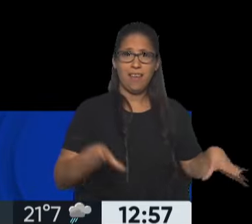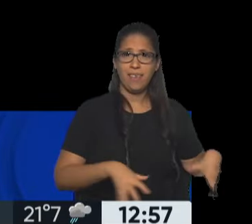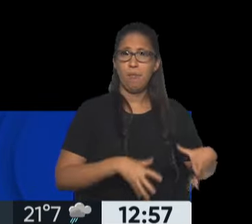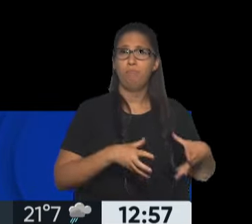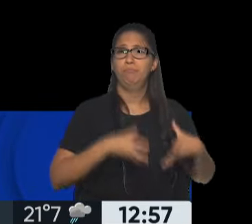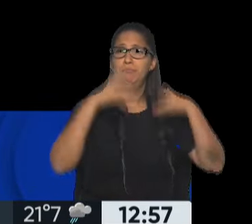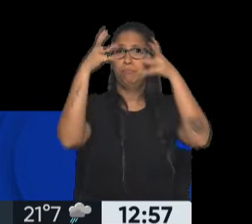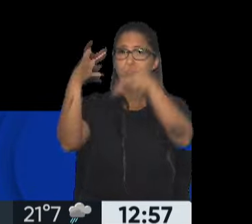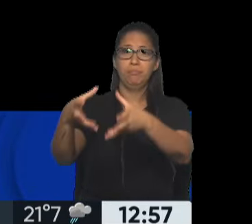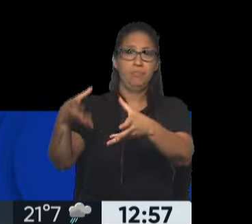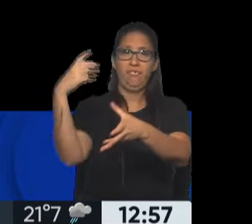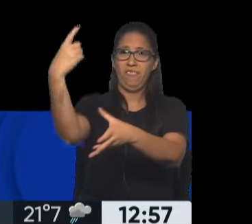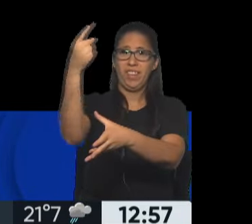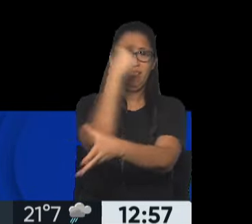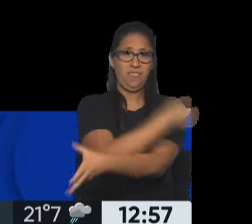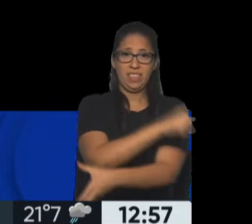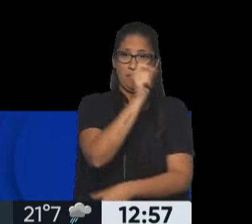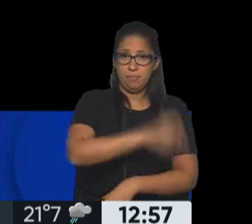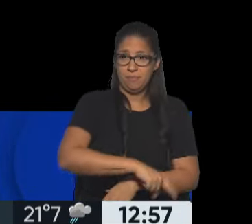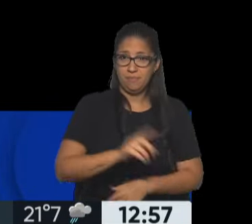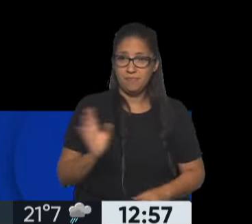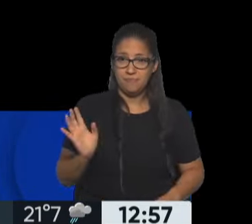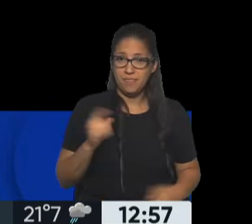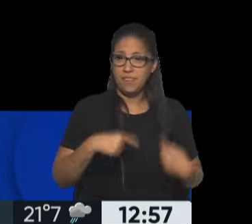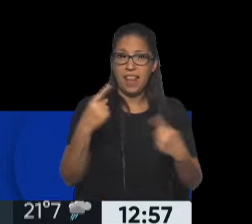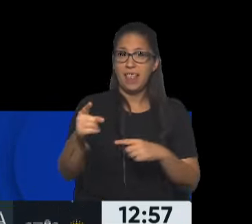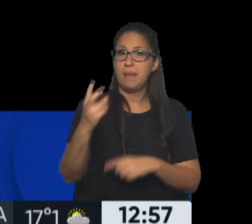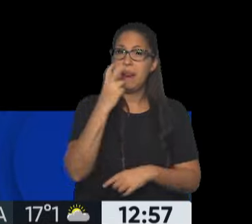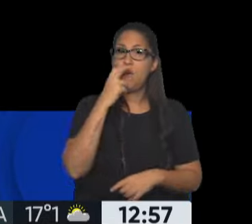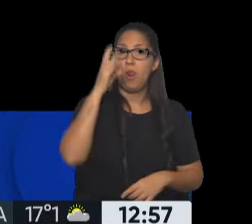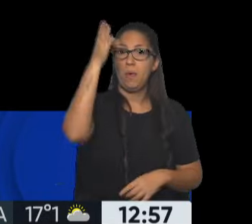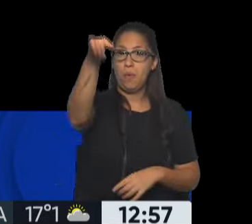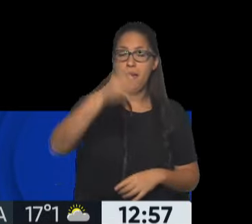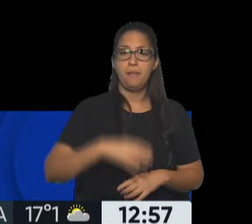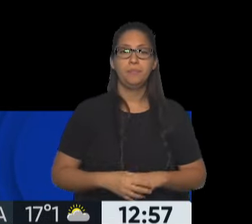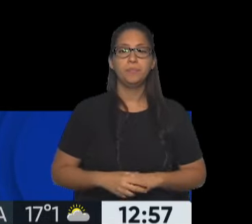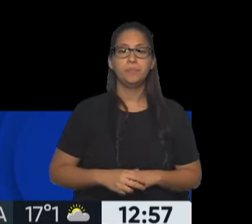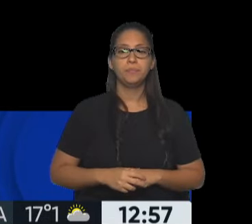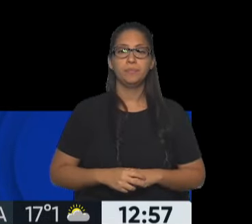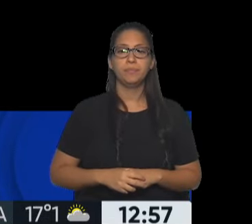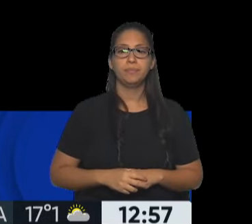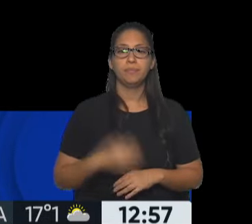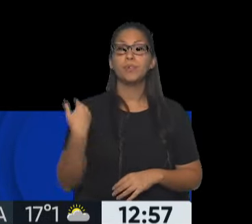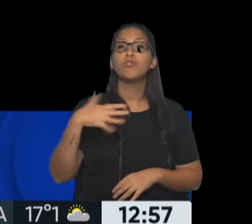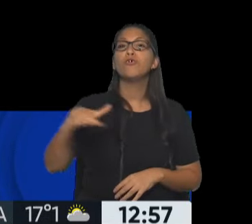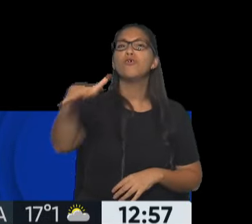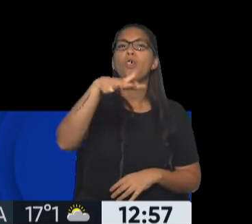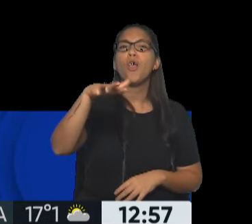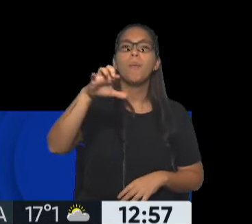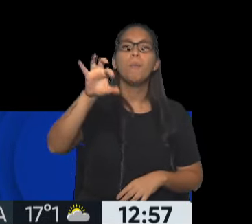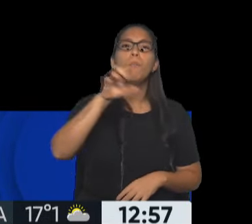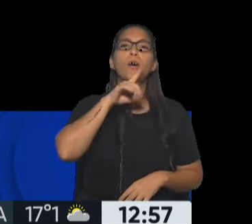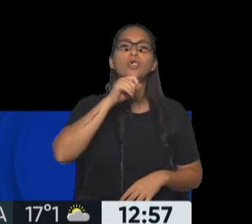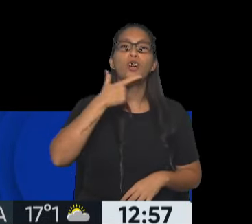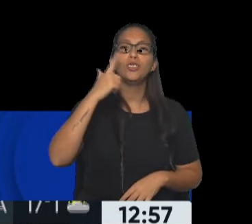equipo alternativo a la altura de allá de Potosí, en donde lo